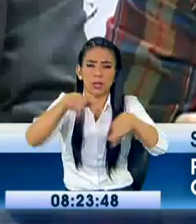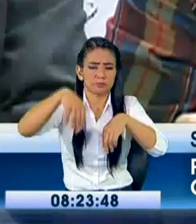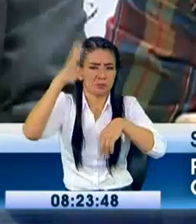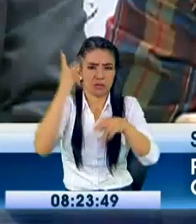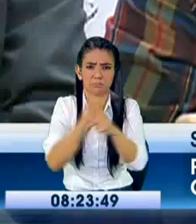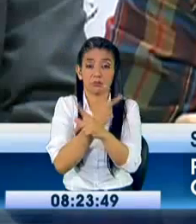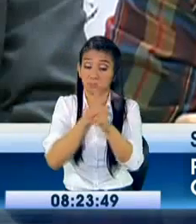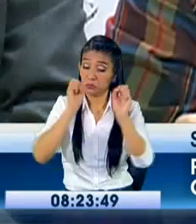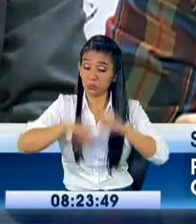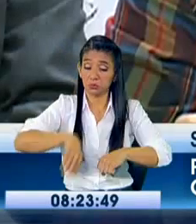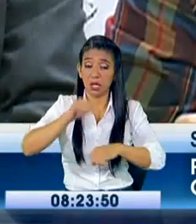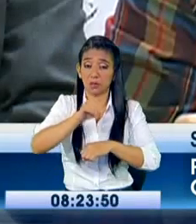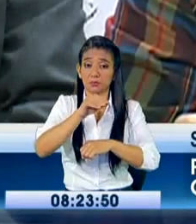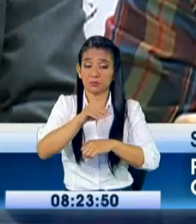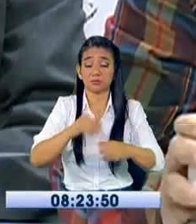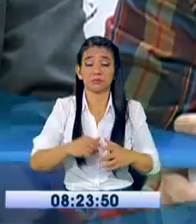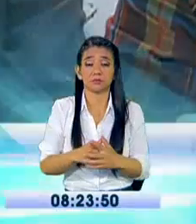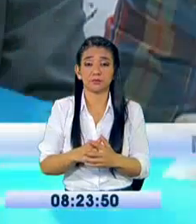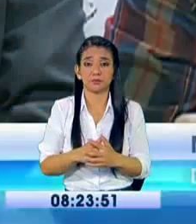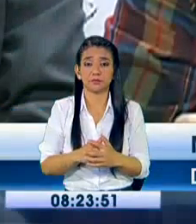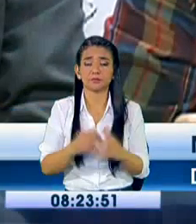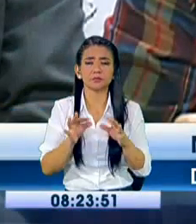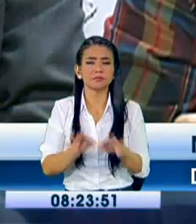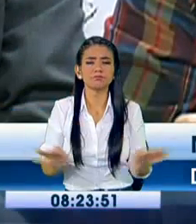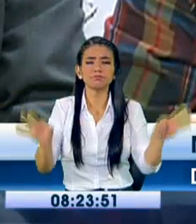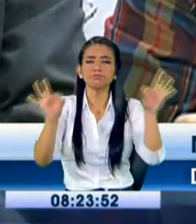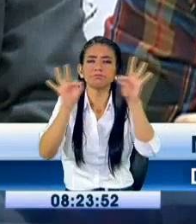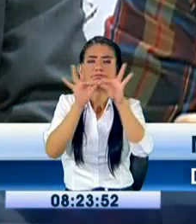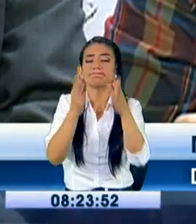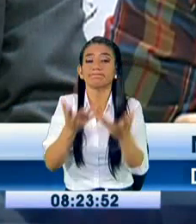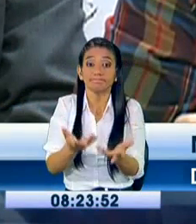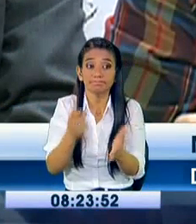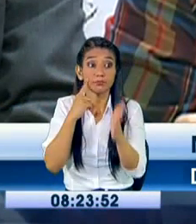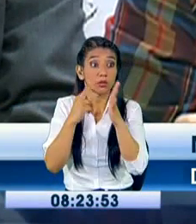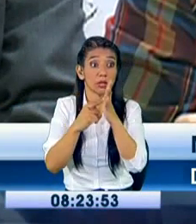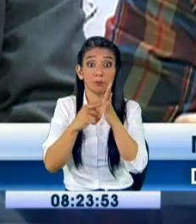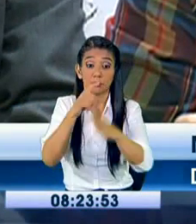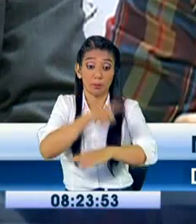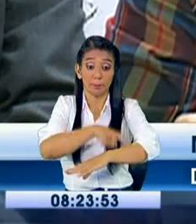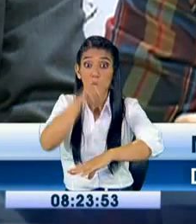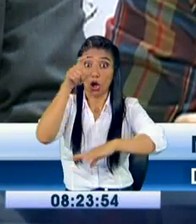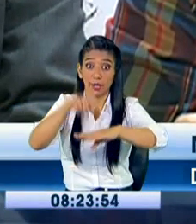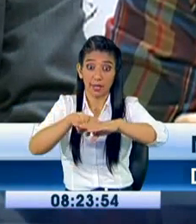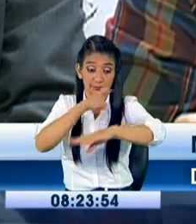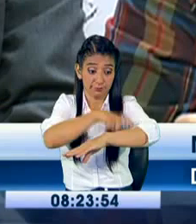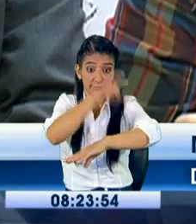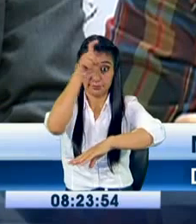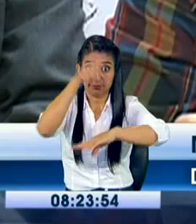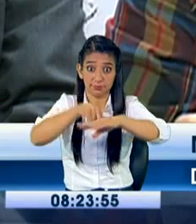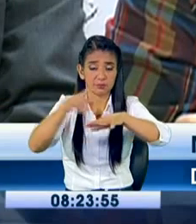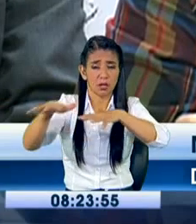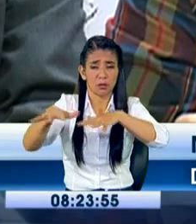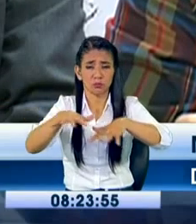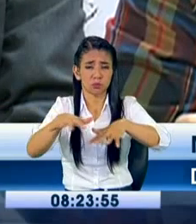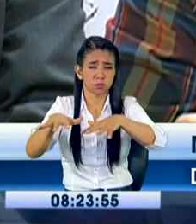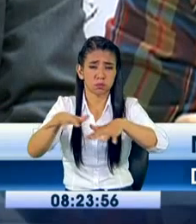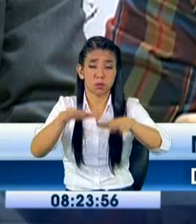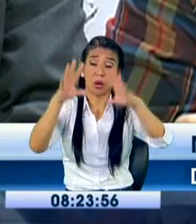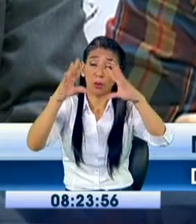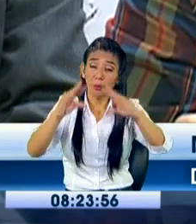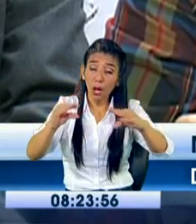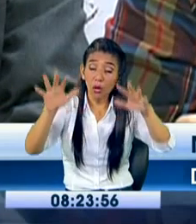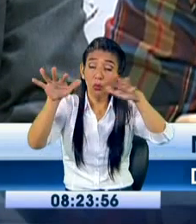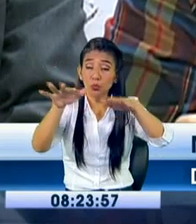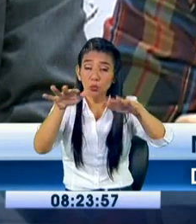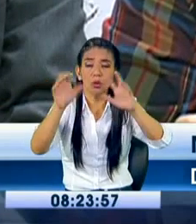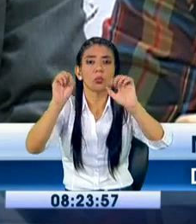de Gestión de Riesgos, María del Pilar Cornejo, se refirió además al trabajo que se articula desde los municipios. Según Cornejo, hasta el momento no han